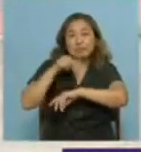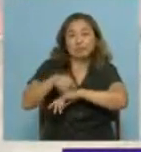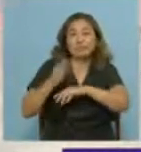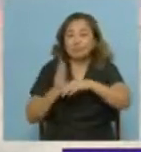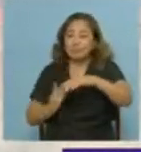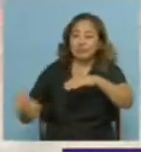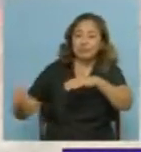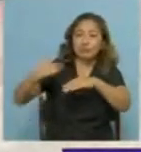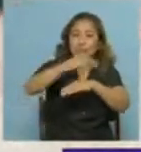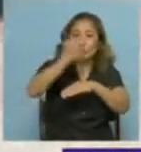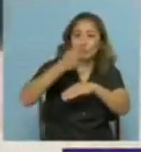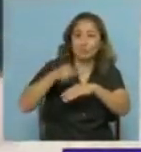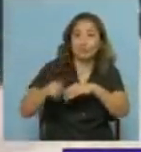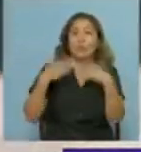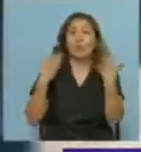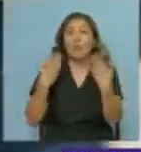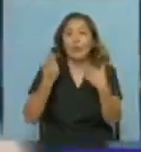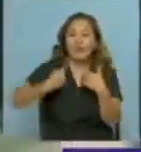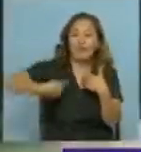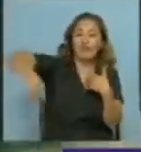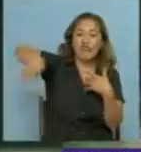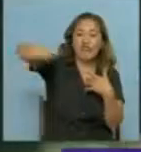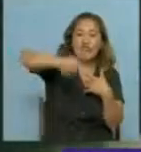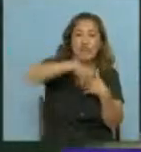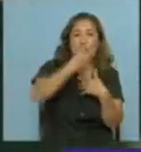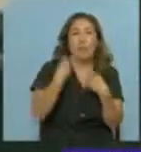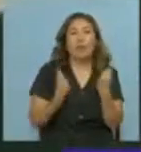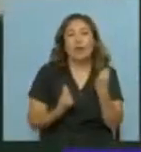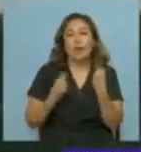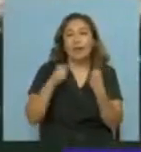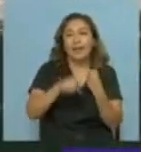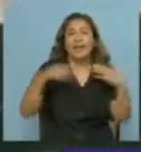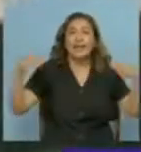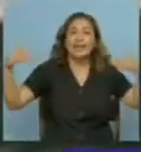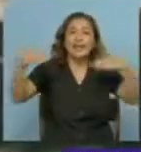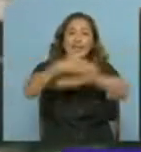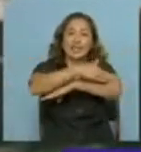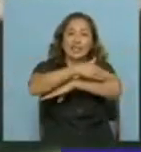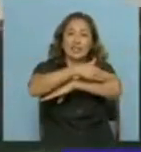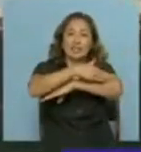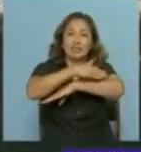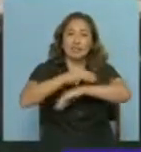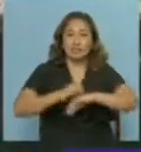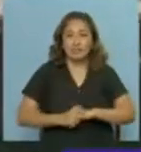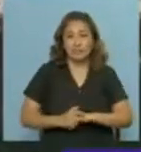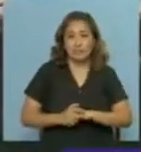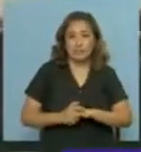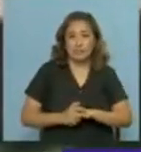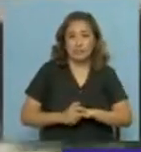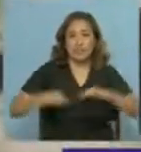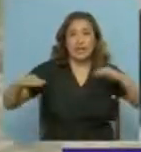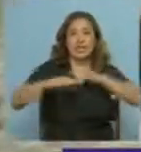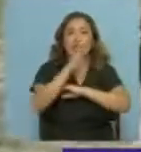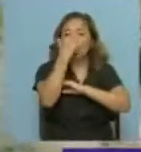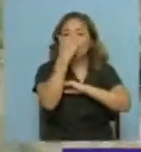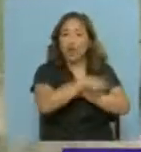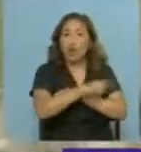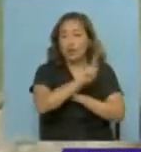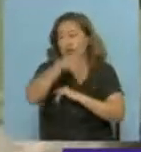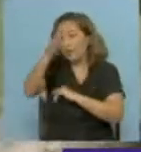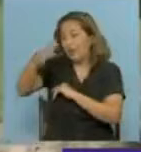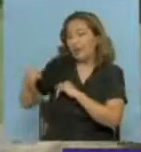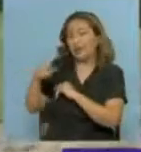esta curva que hay para el retome de la calle, la avenida Córdoba y